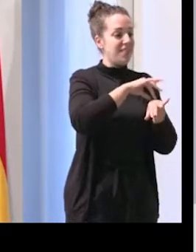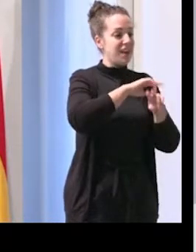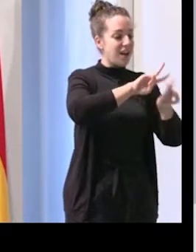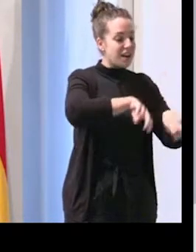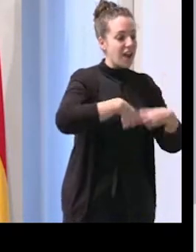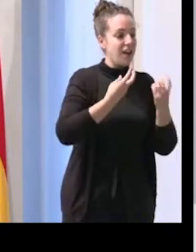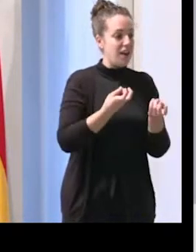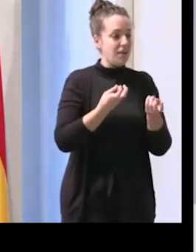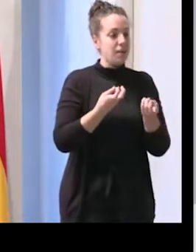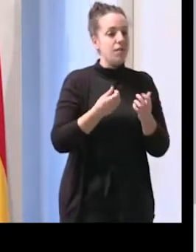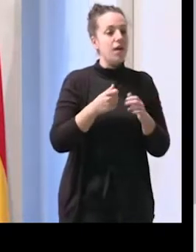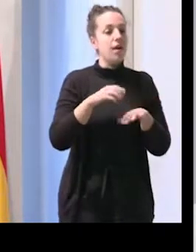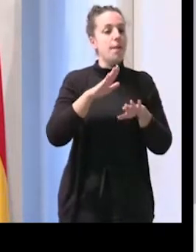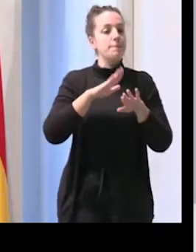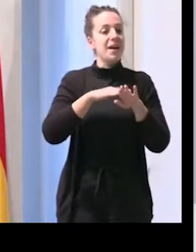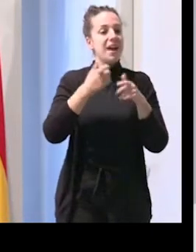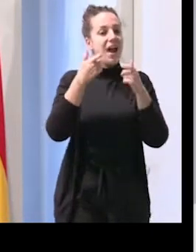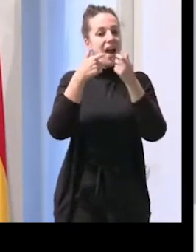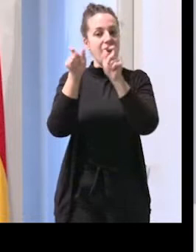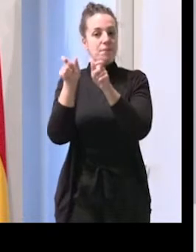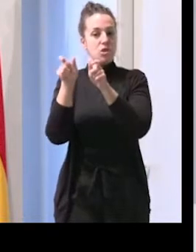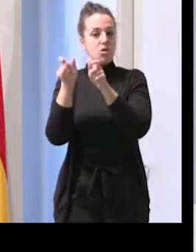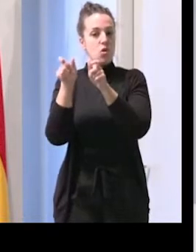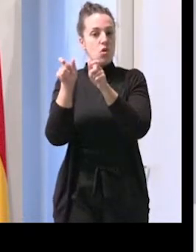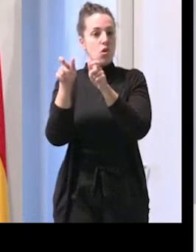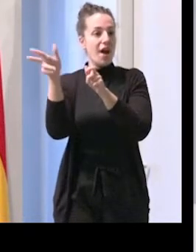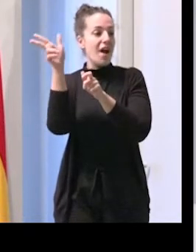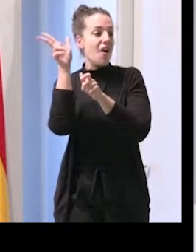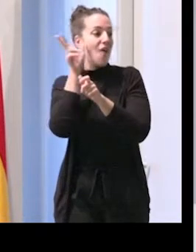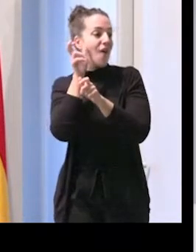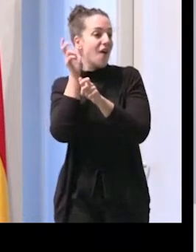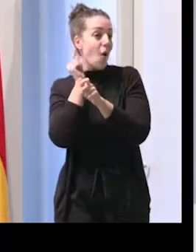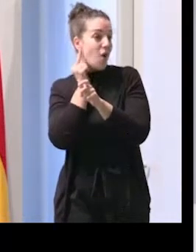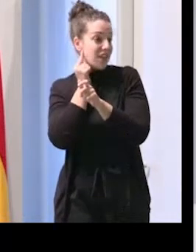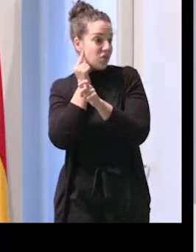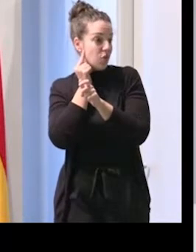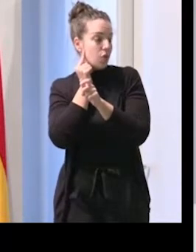regenerativa al ámbito del oído y de la